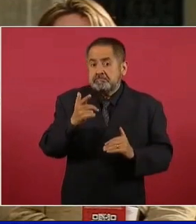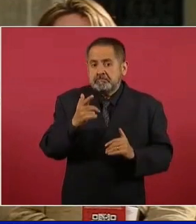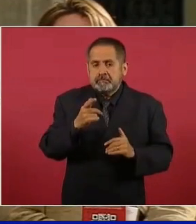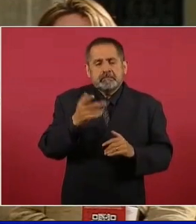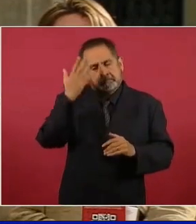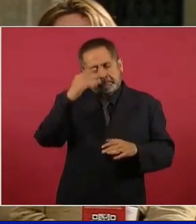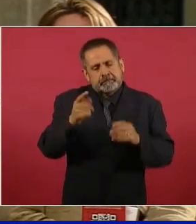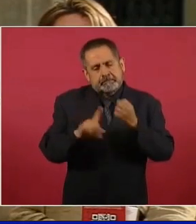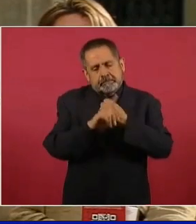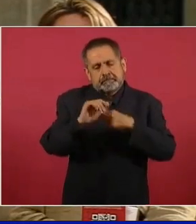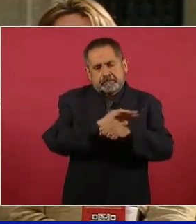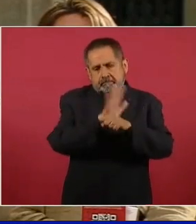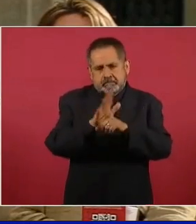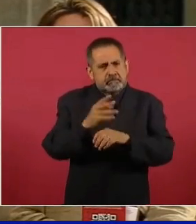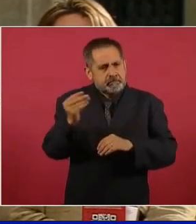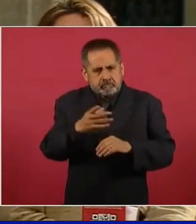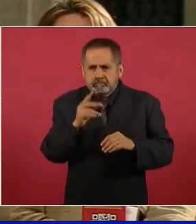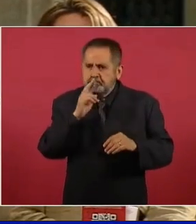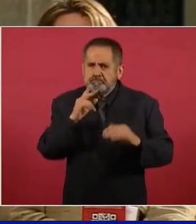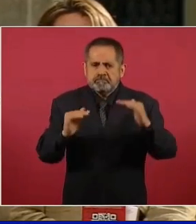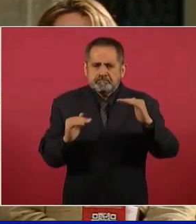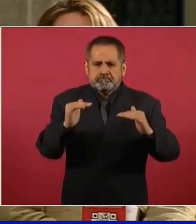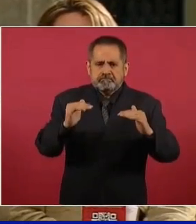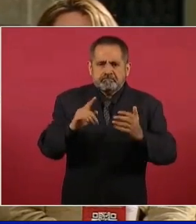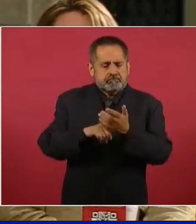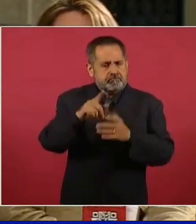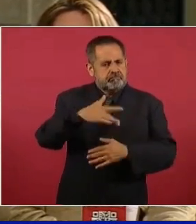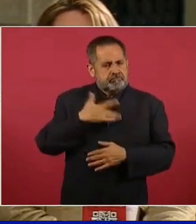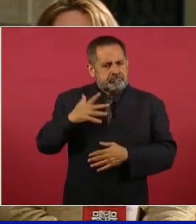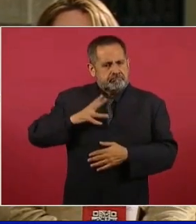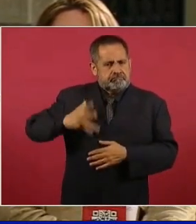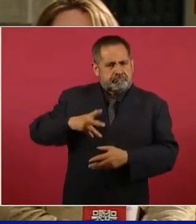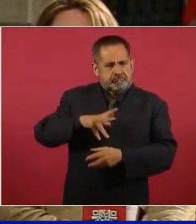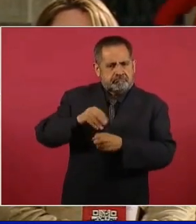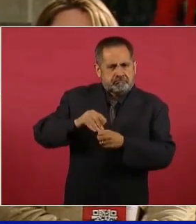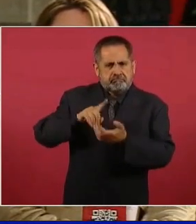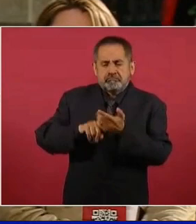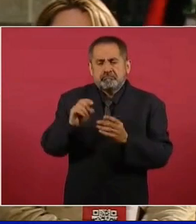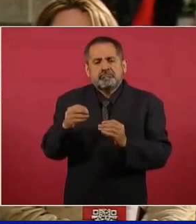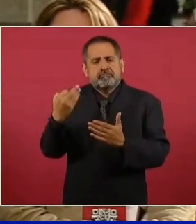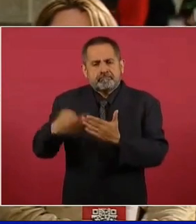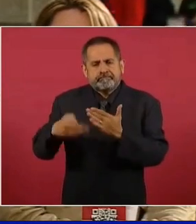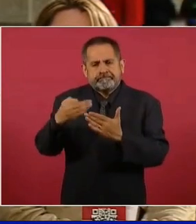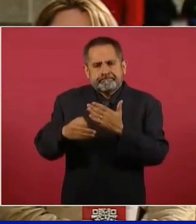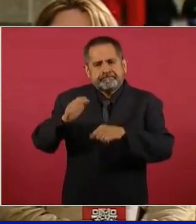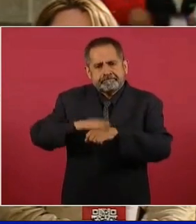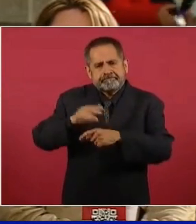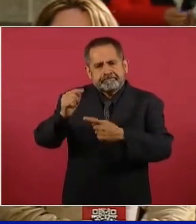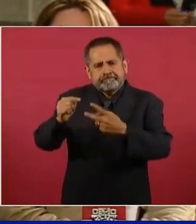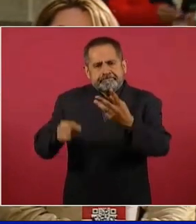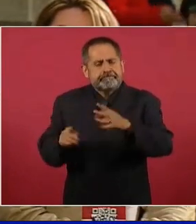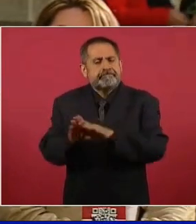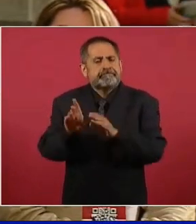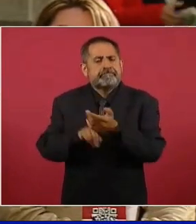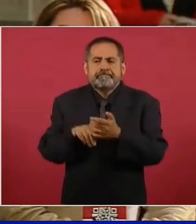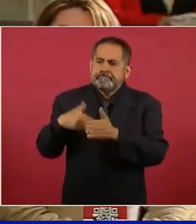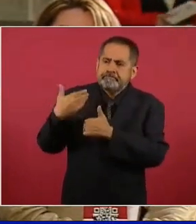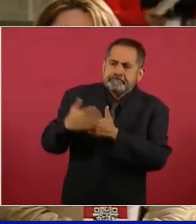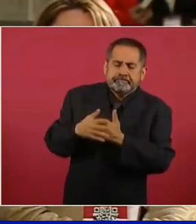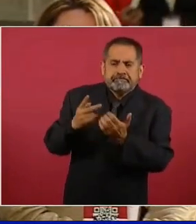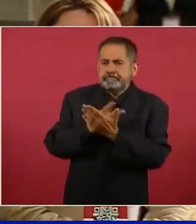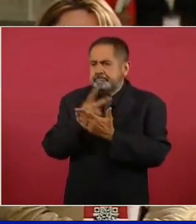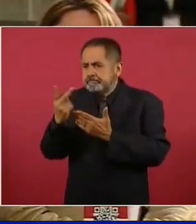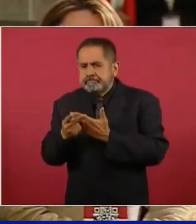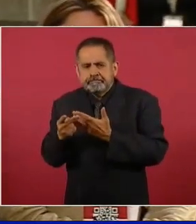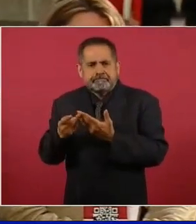fueron mundiales. Y preguntarle si se siente orgulloso de esto o si considera que falta algo y si los programas sociales han